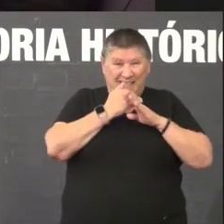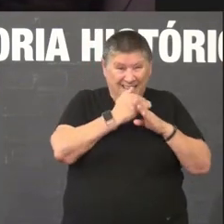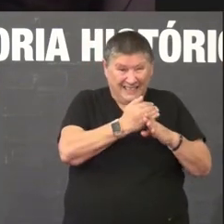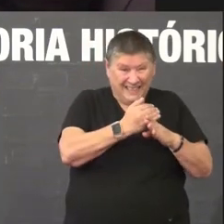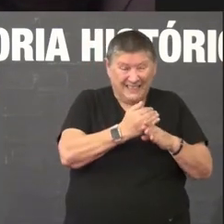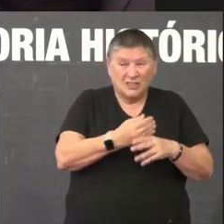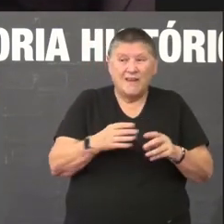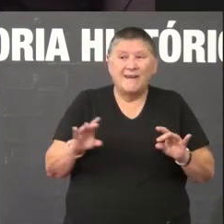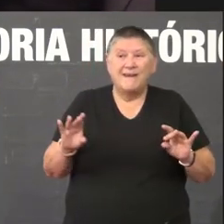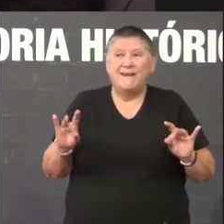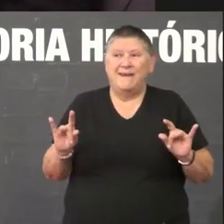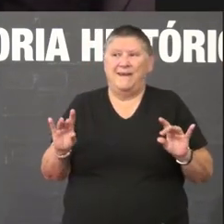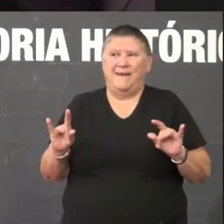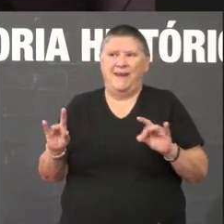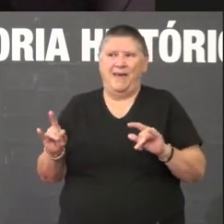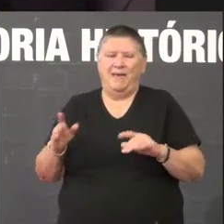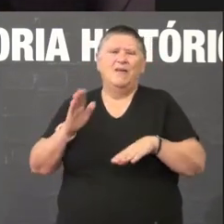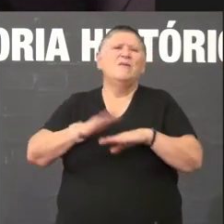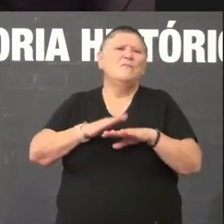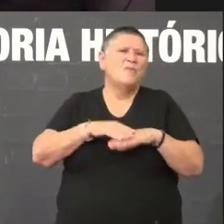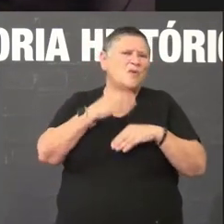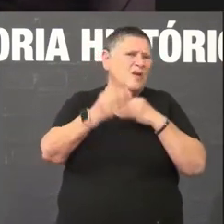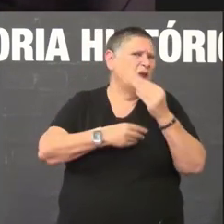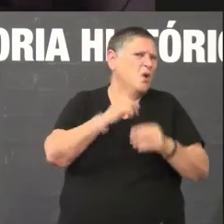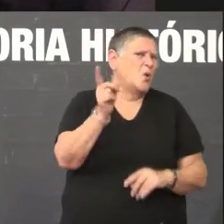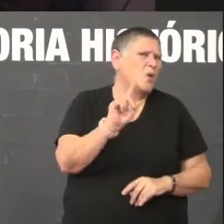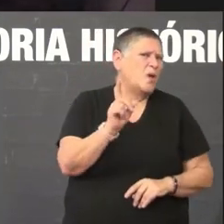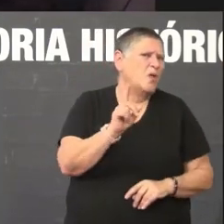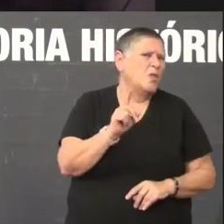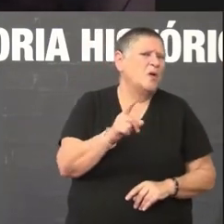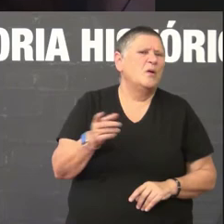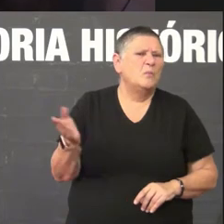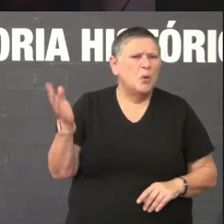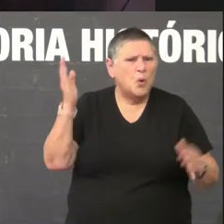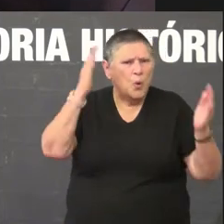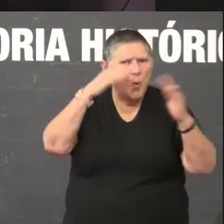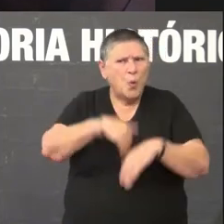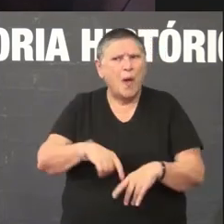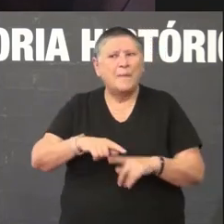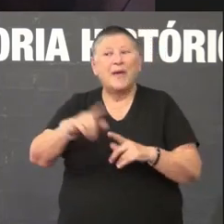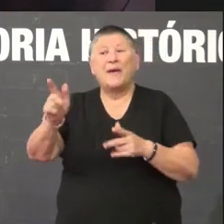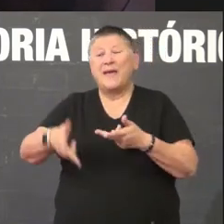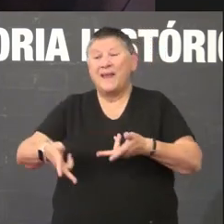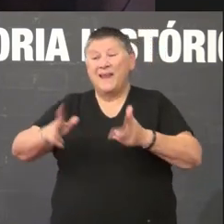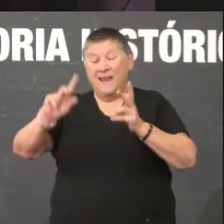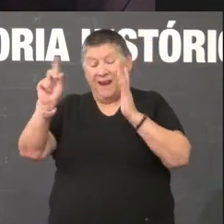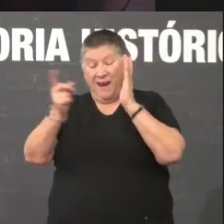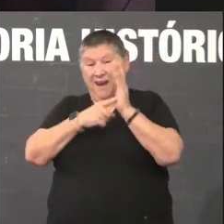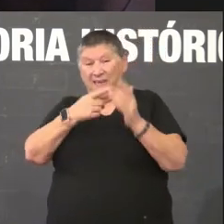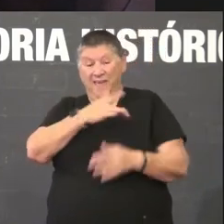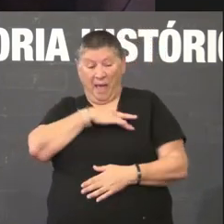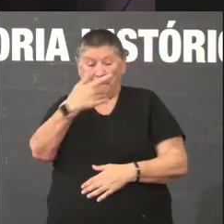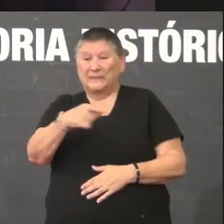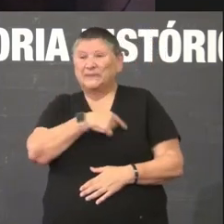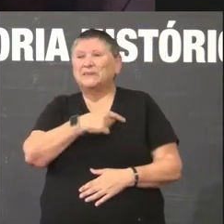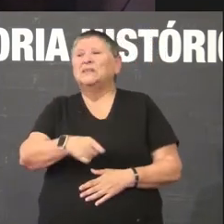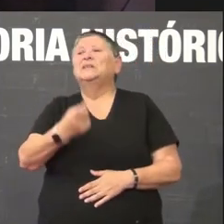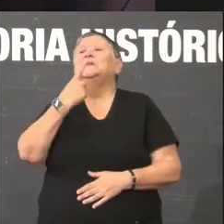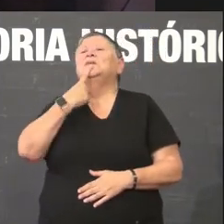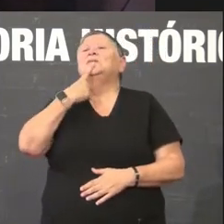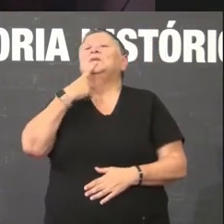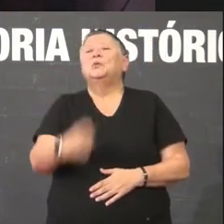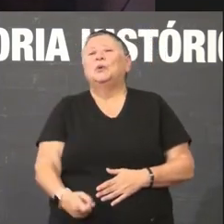o resto nada. E por que non se fixo nada? Porque non había posibilidades. A lei da amnistía costou moito sudor